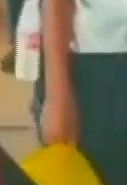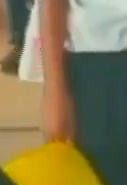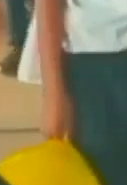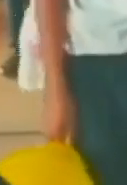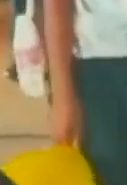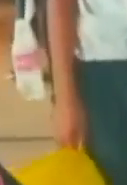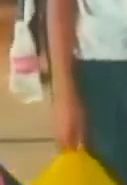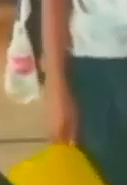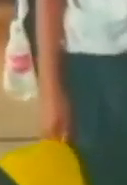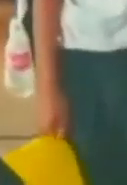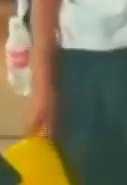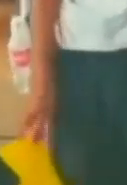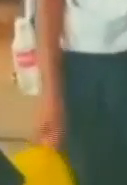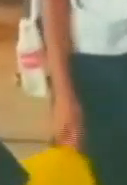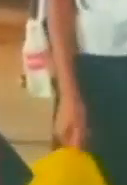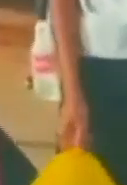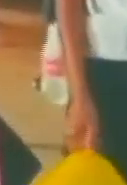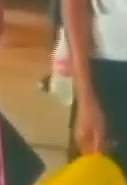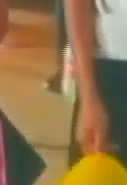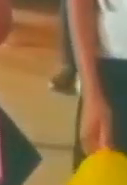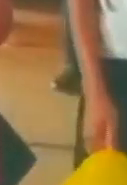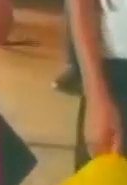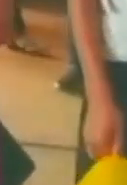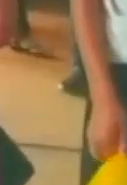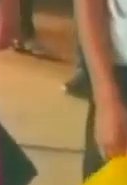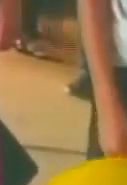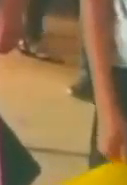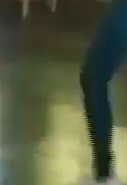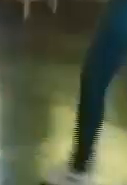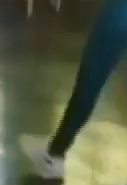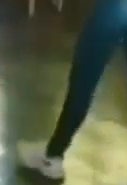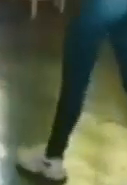a mis compañeros. Y ahora sí los estoy enviando a